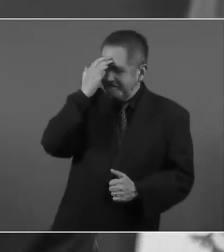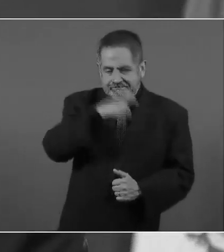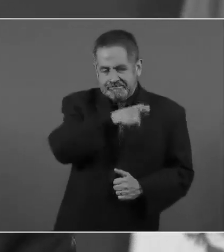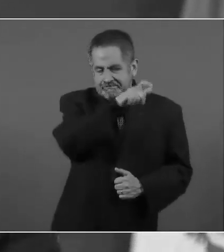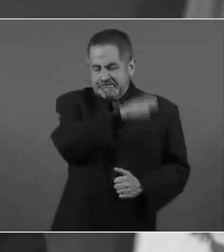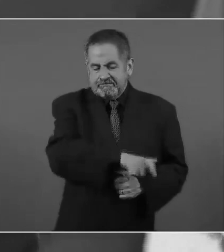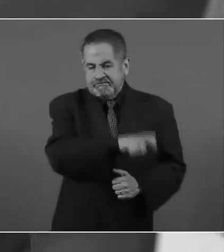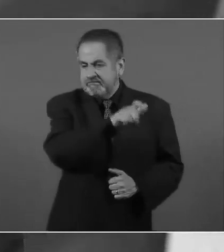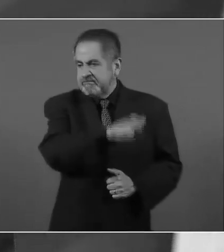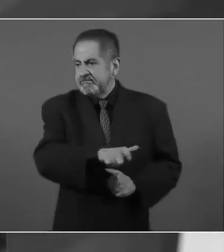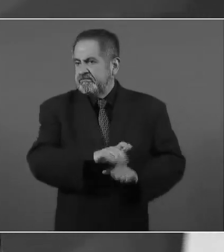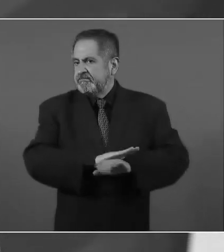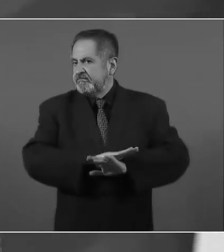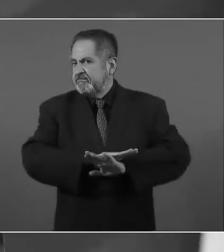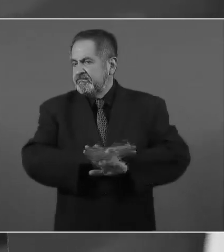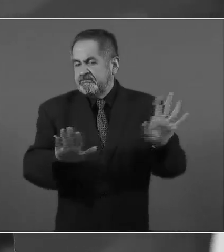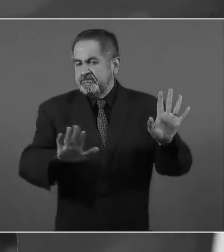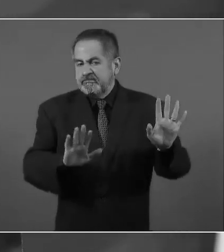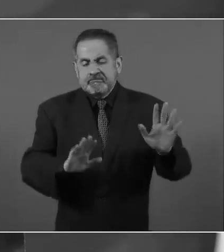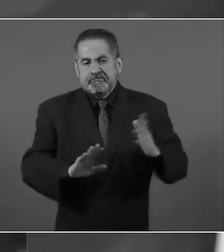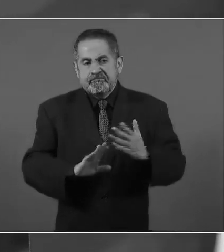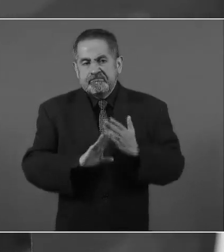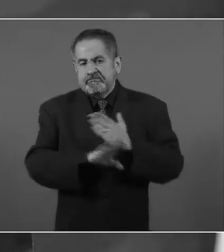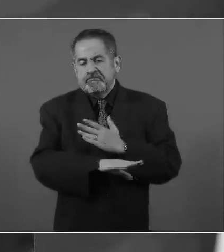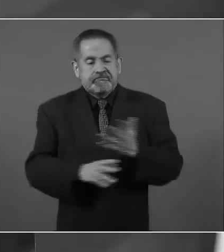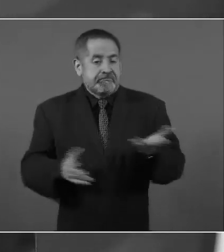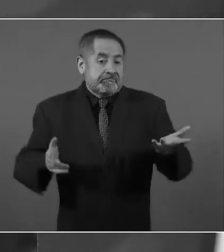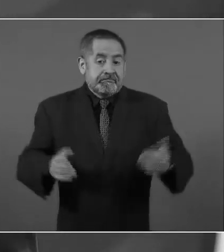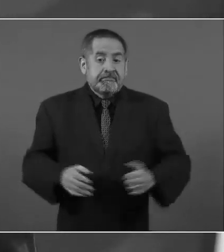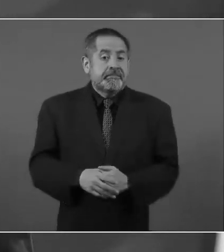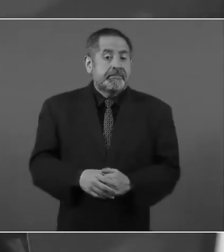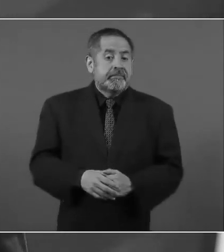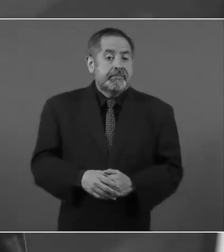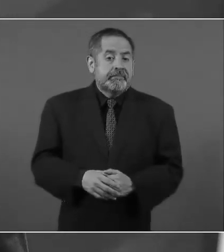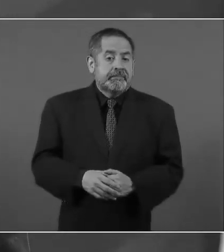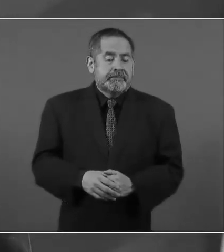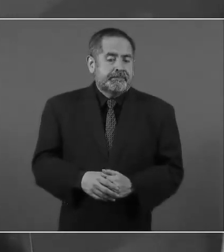ya